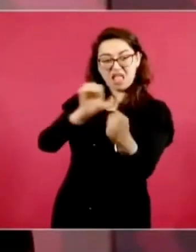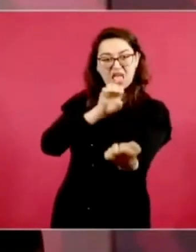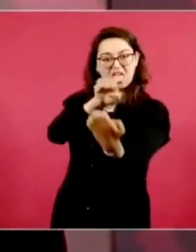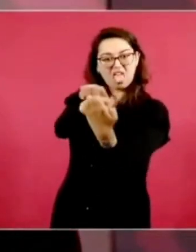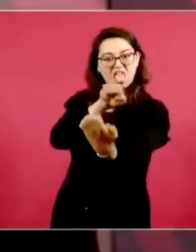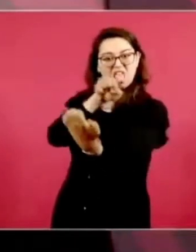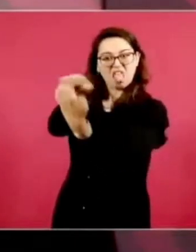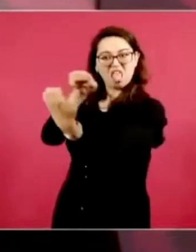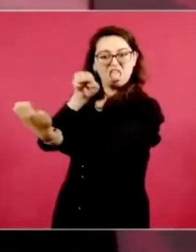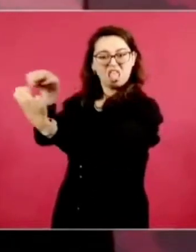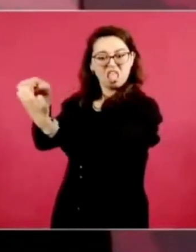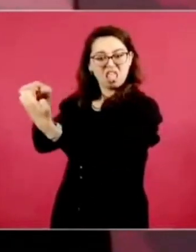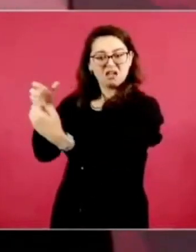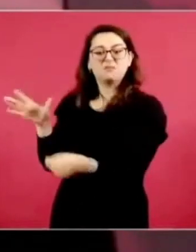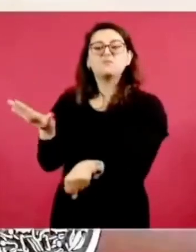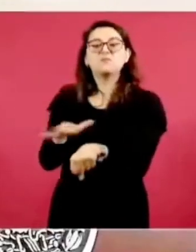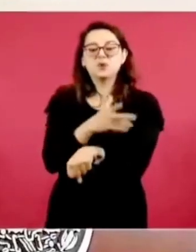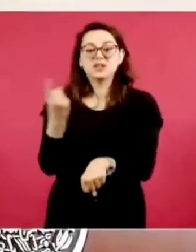Es que